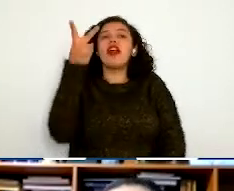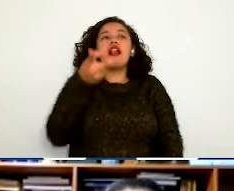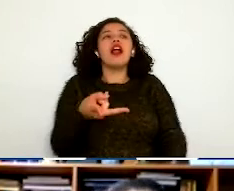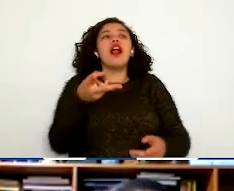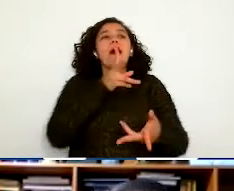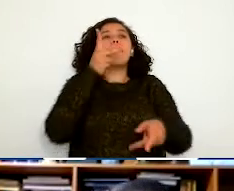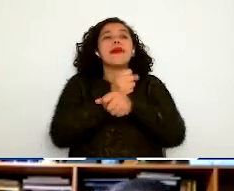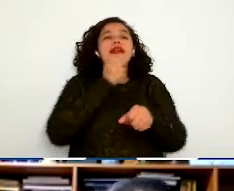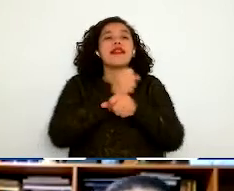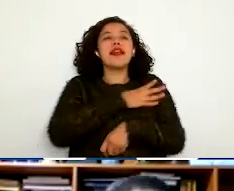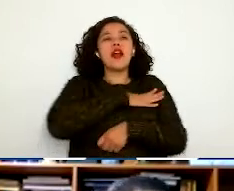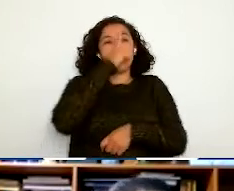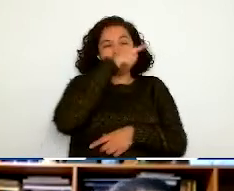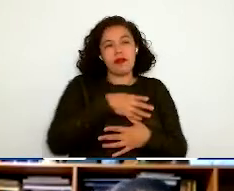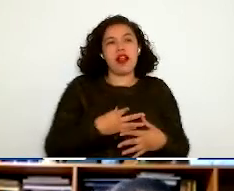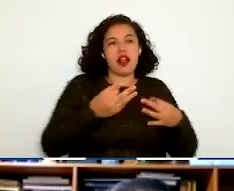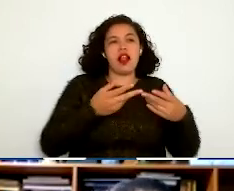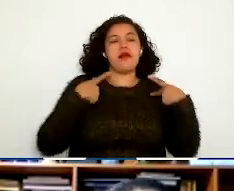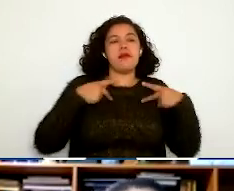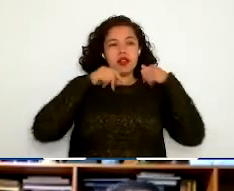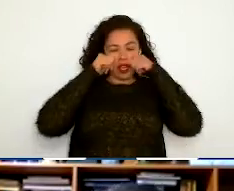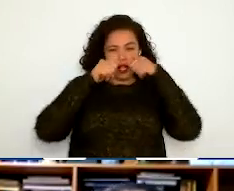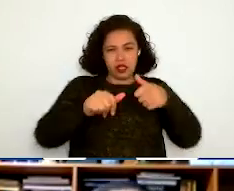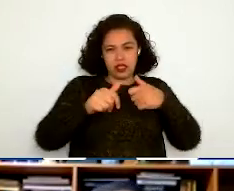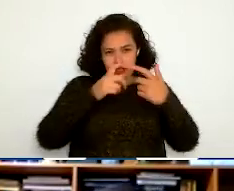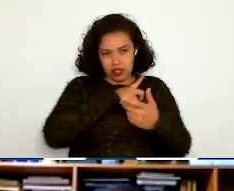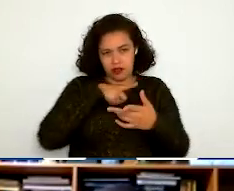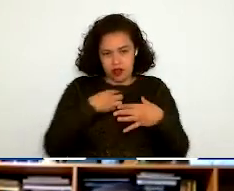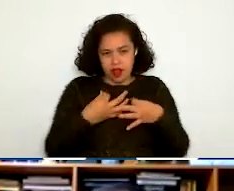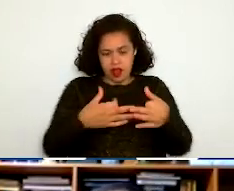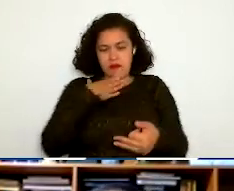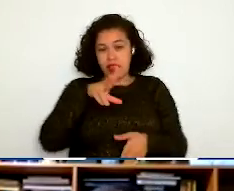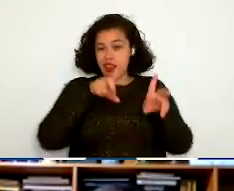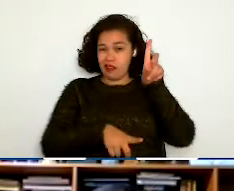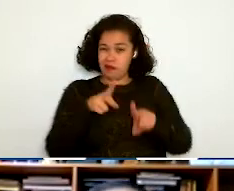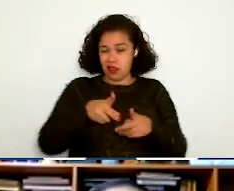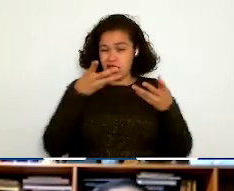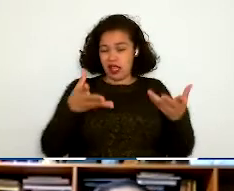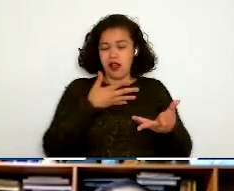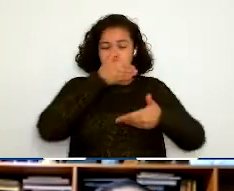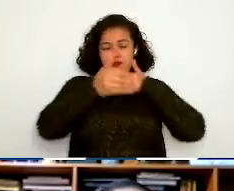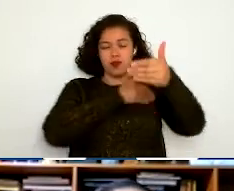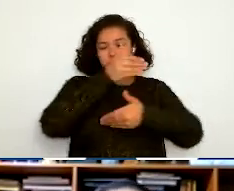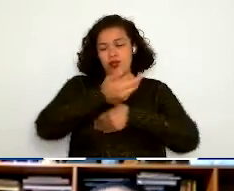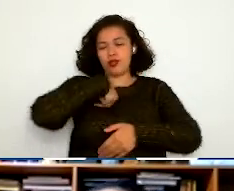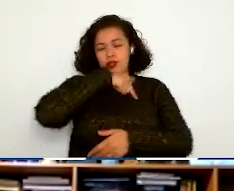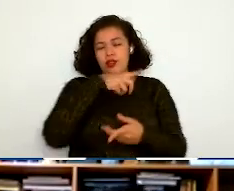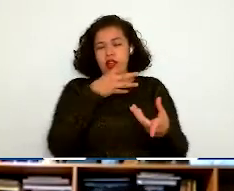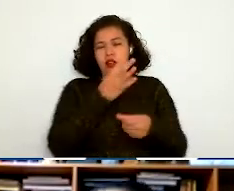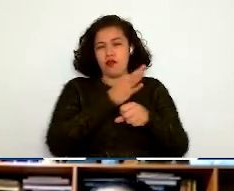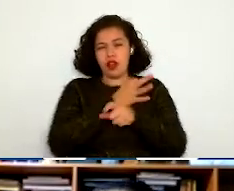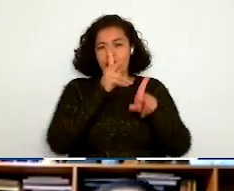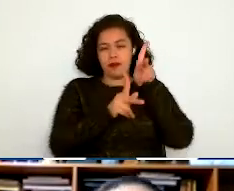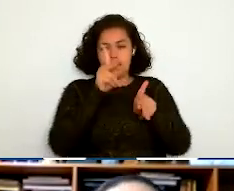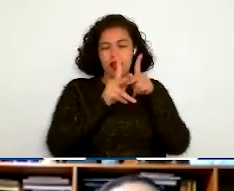buena práctica de calidad en la atención que hacemos, porque dependerá mucho todo este proceso que ahorita les comento hasta